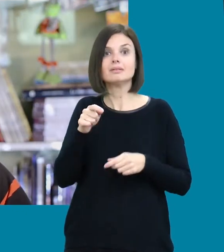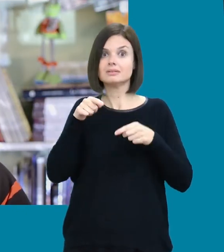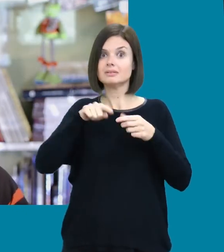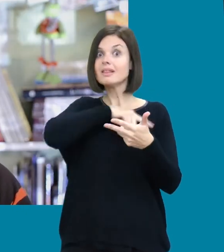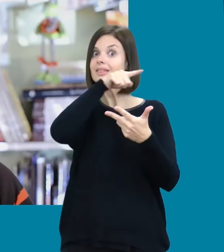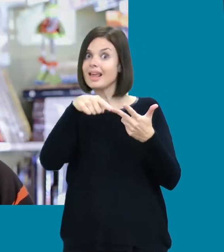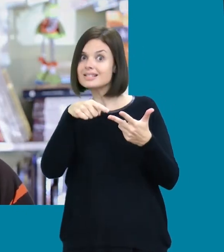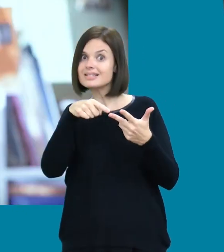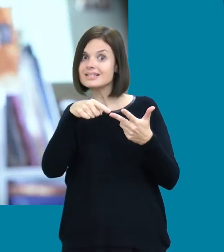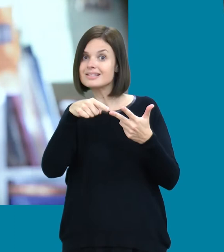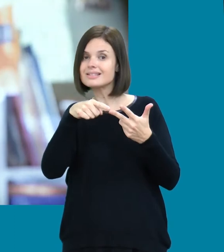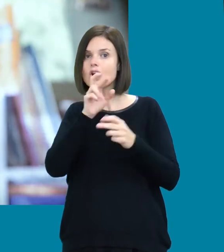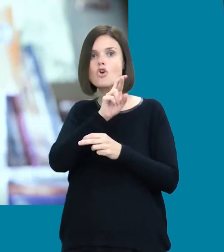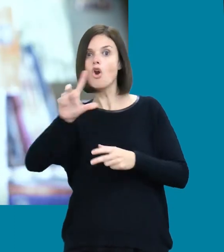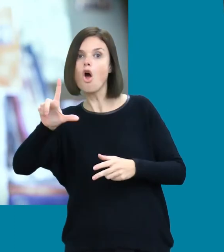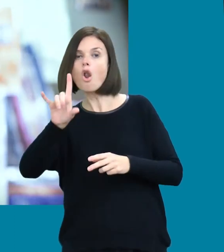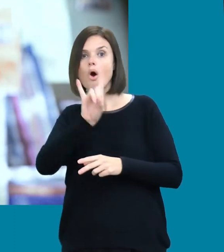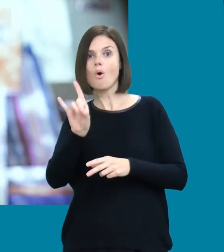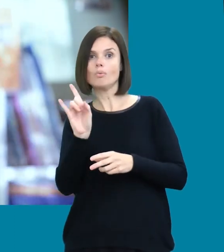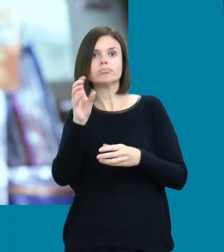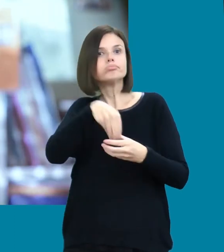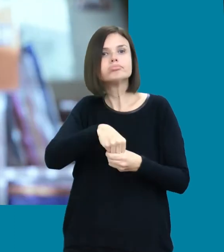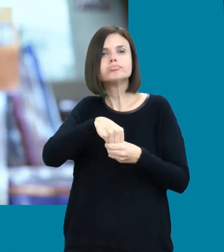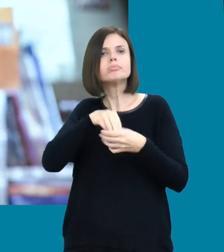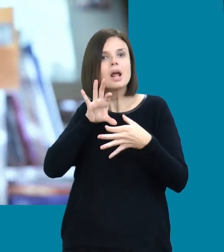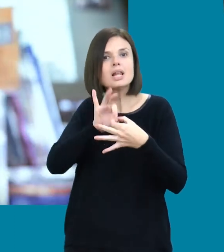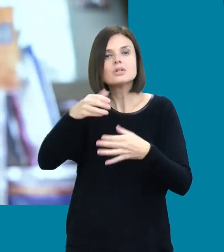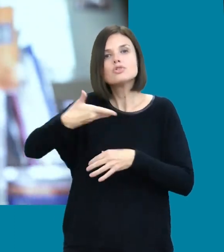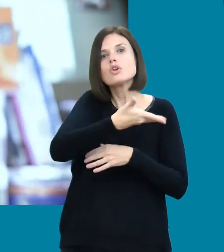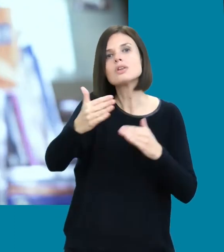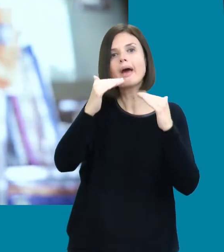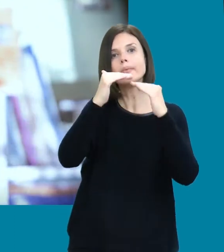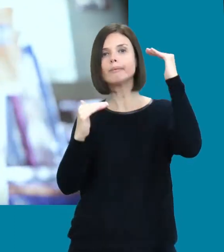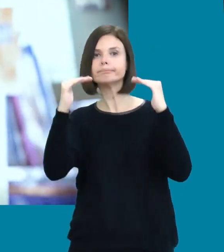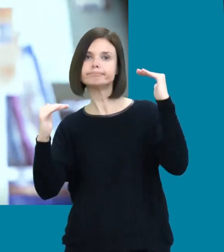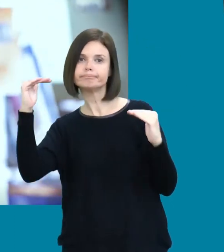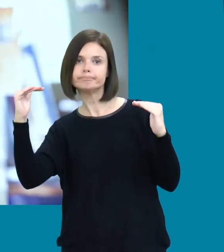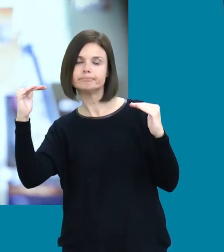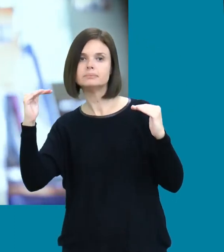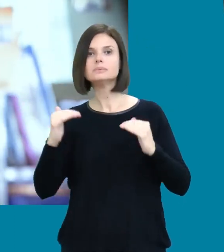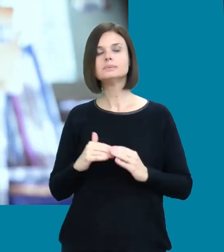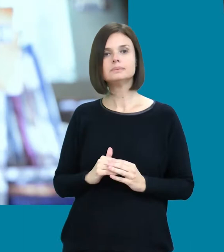Y la tercera cuestión, el rol de la universidad en el seno de una sociedad desigual,